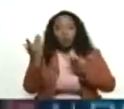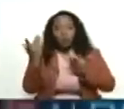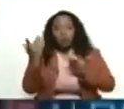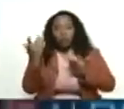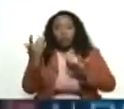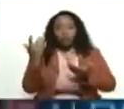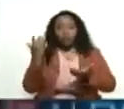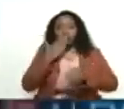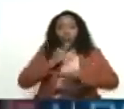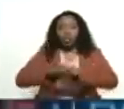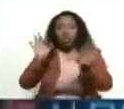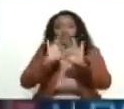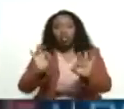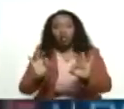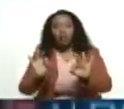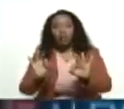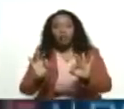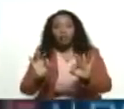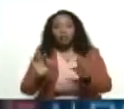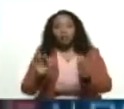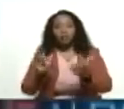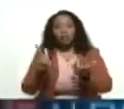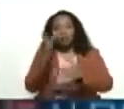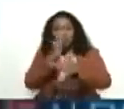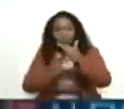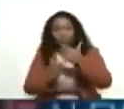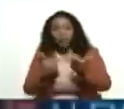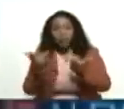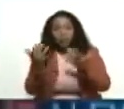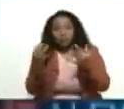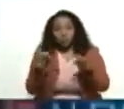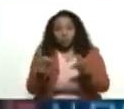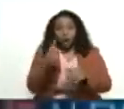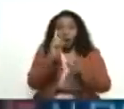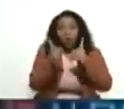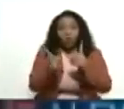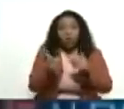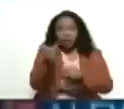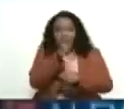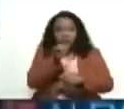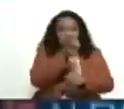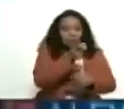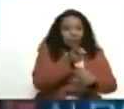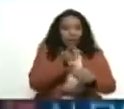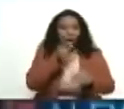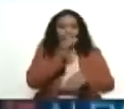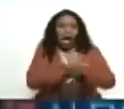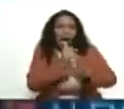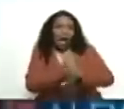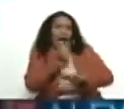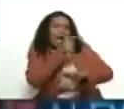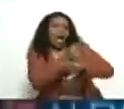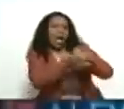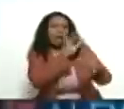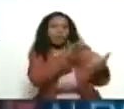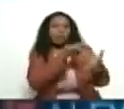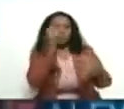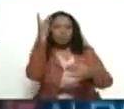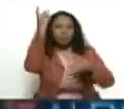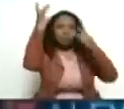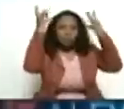delito. Los sencillos a quienes unos buscan usar en guerras cada vez